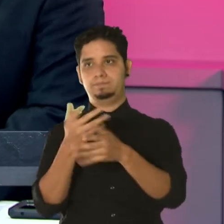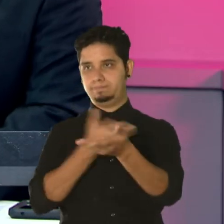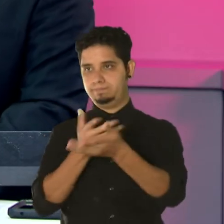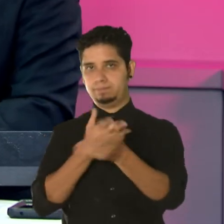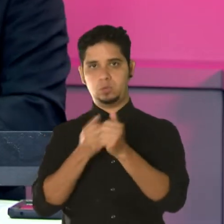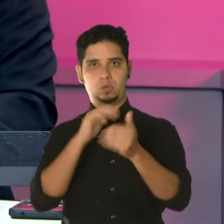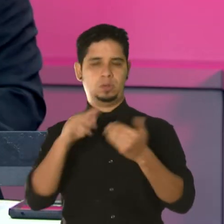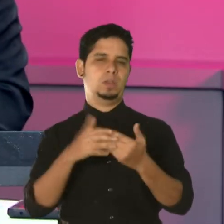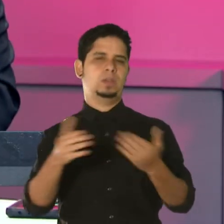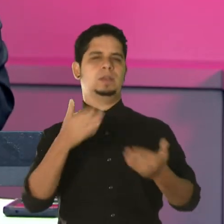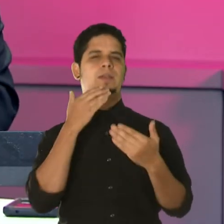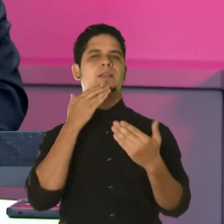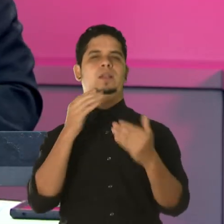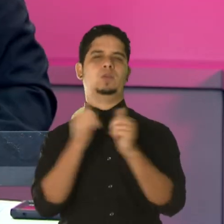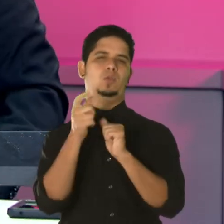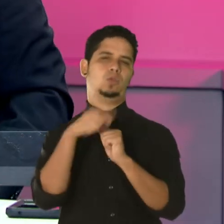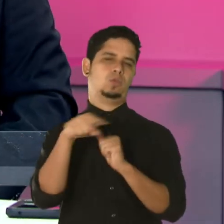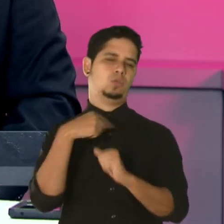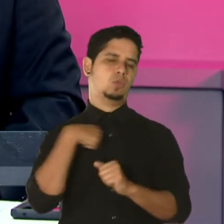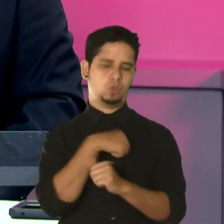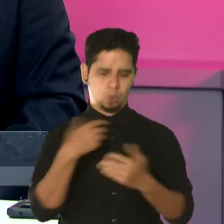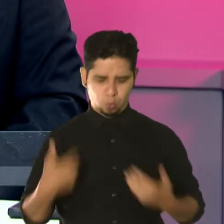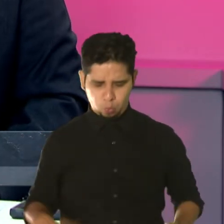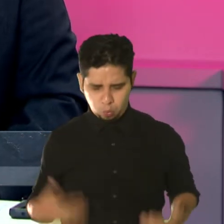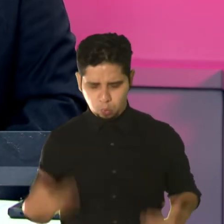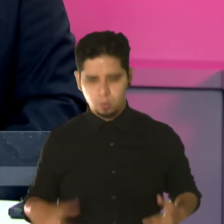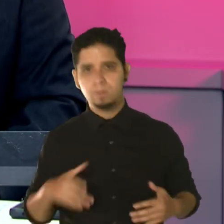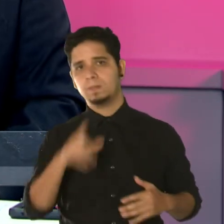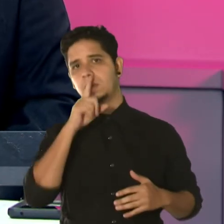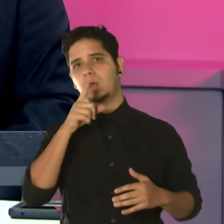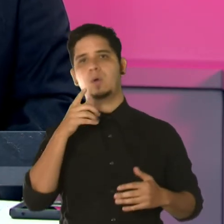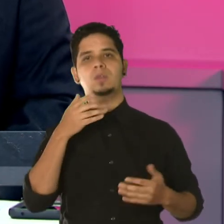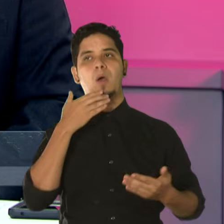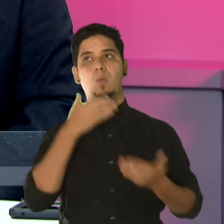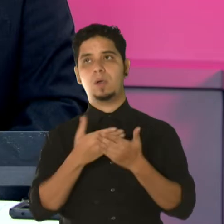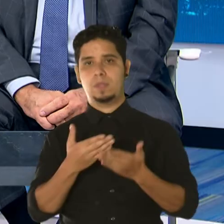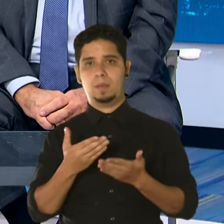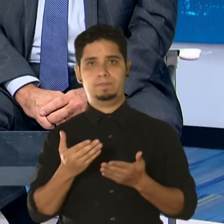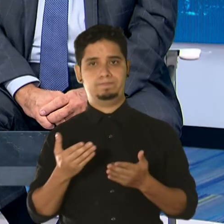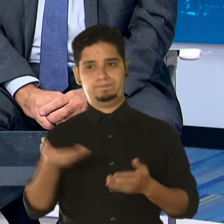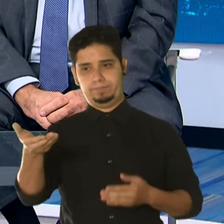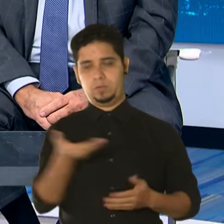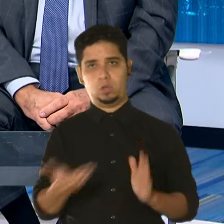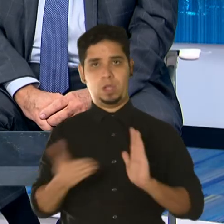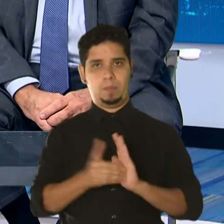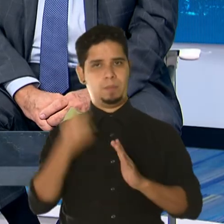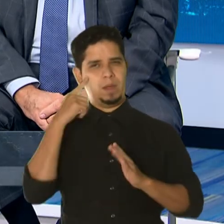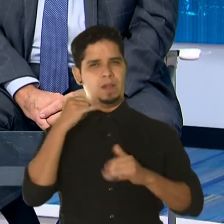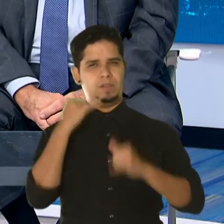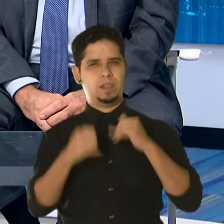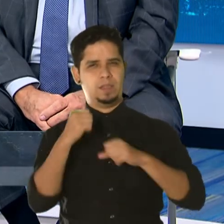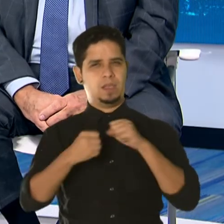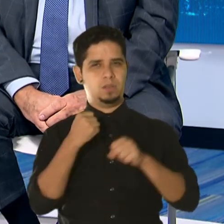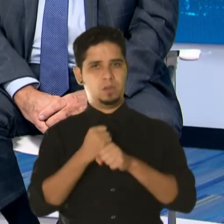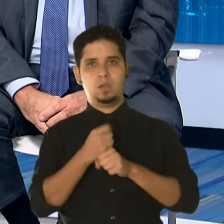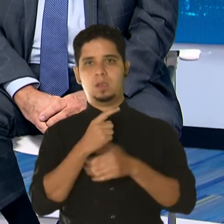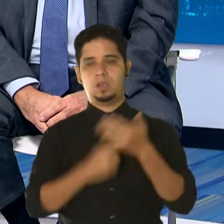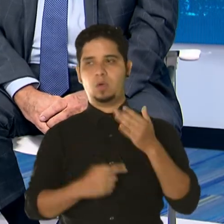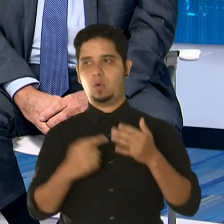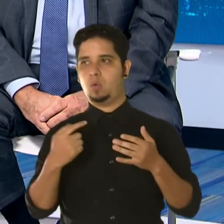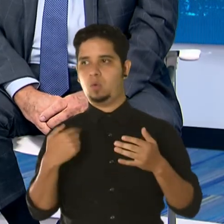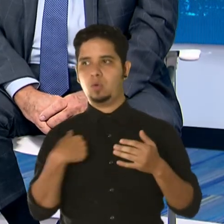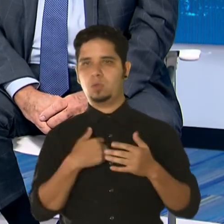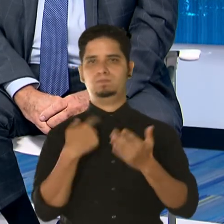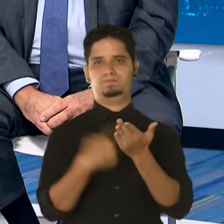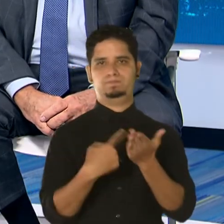por estar con nosotros. Definitivamente yo creo que será una buena invitación con ustedes para finales de año, que uno habla de esperanza y